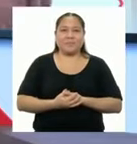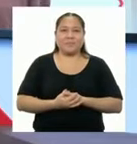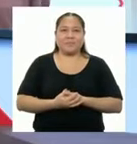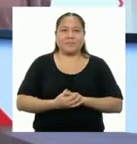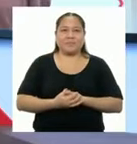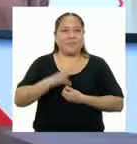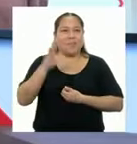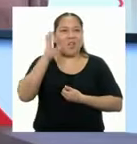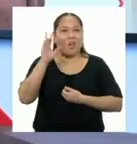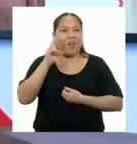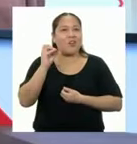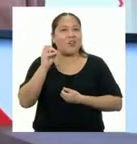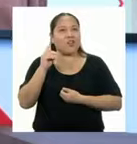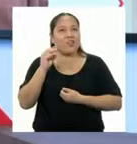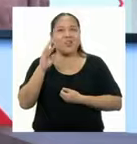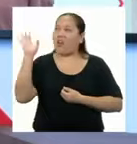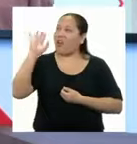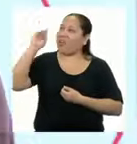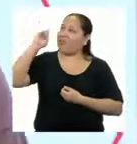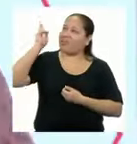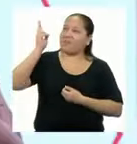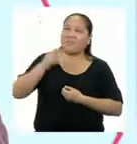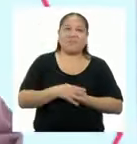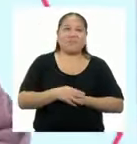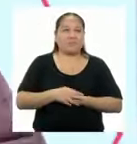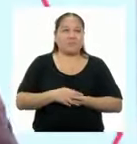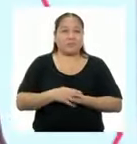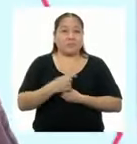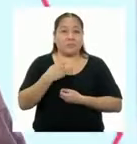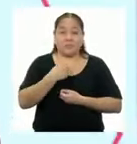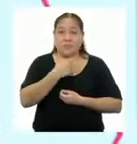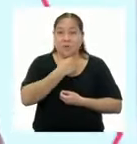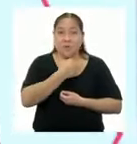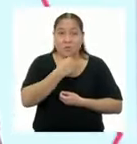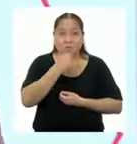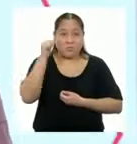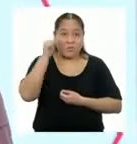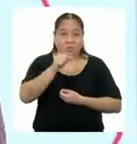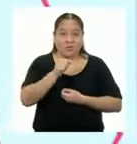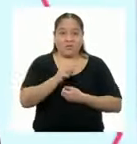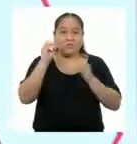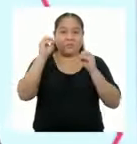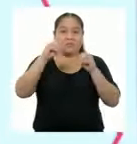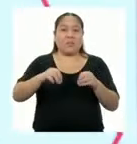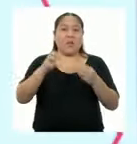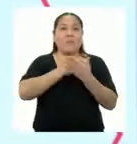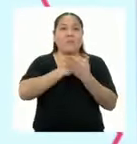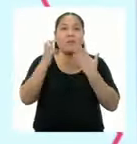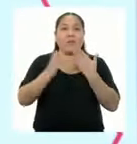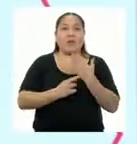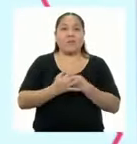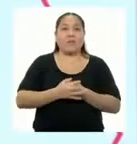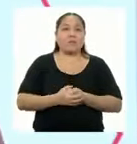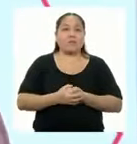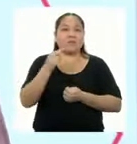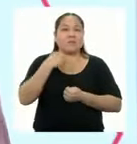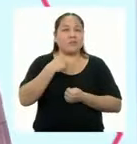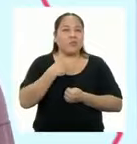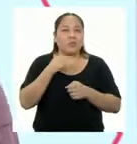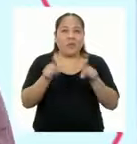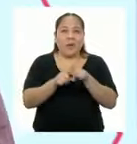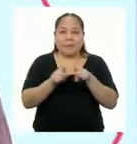Hola Rodrigo, hola profesora Gisela. Hola Yanira. Me parece genial que estén haciendo este programa porque justo estoy